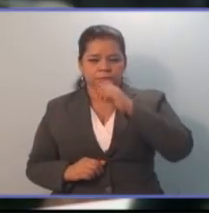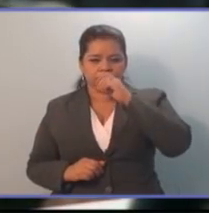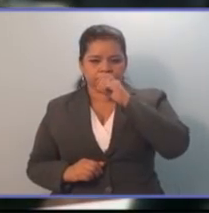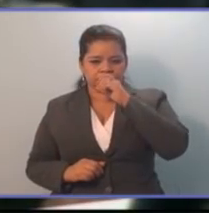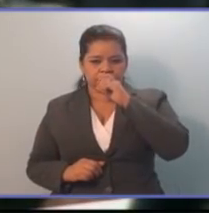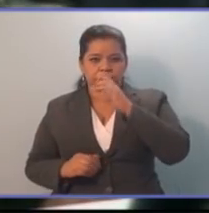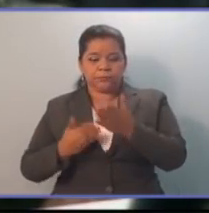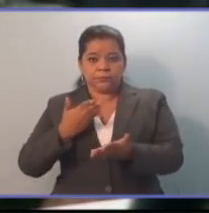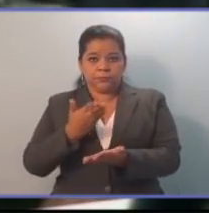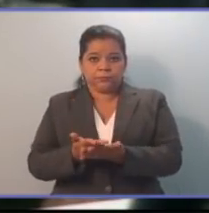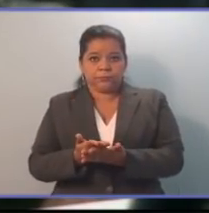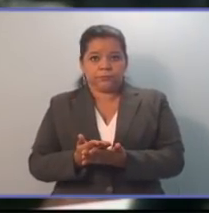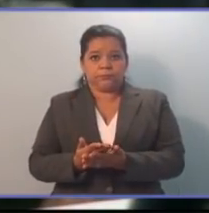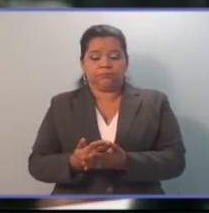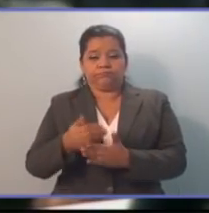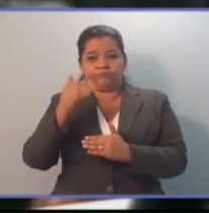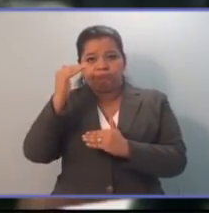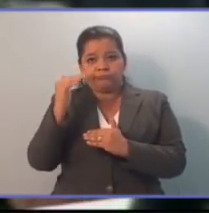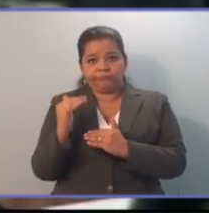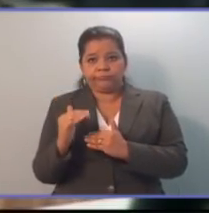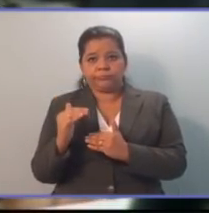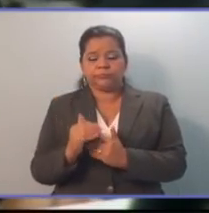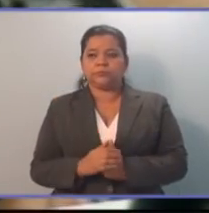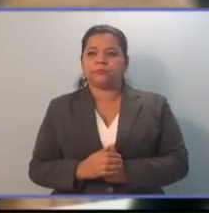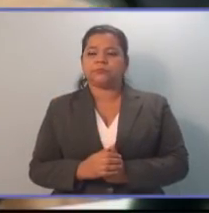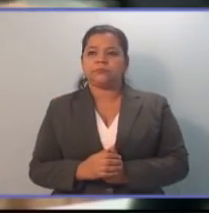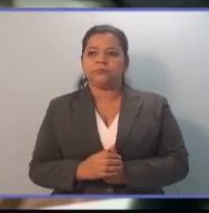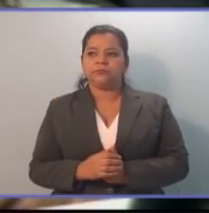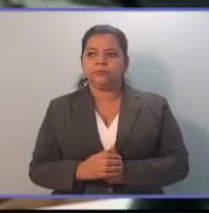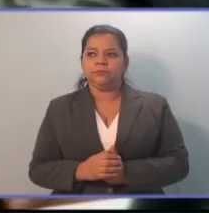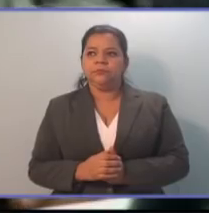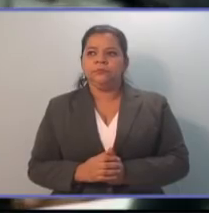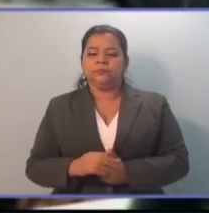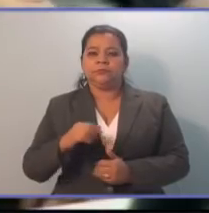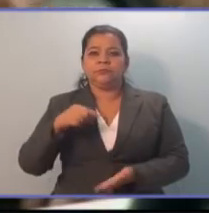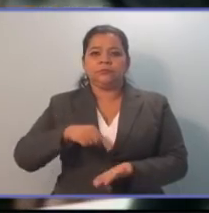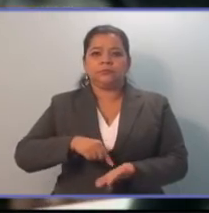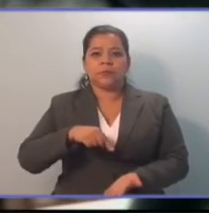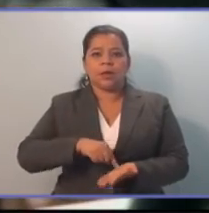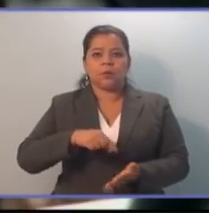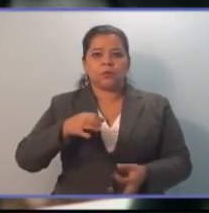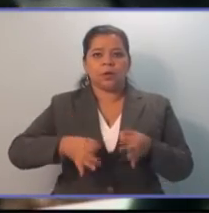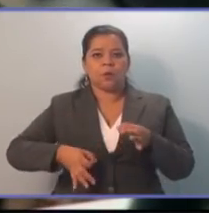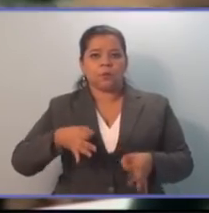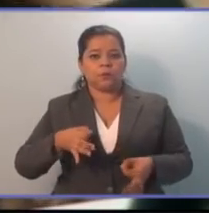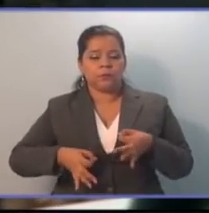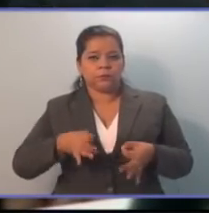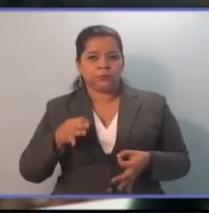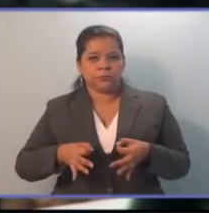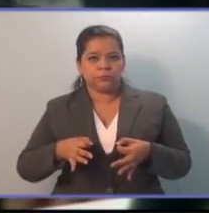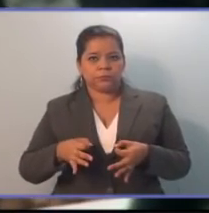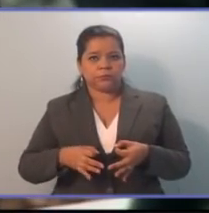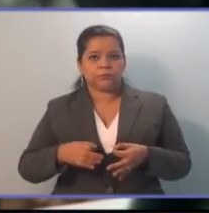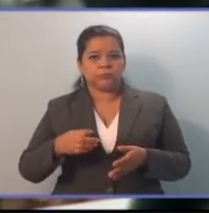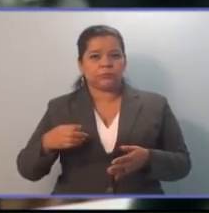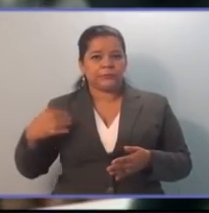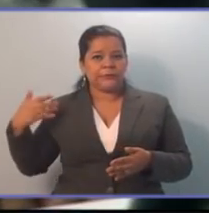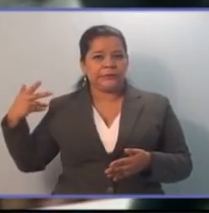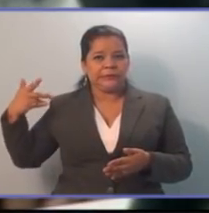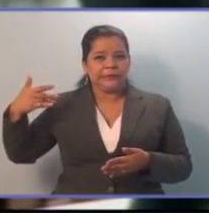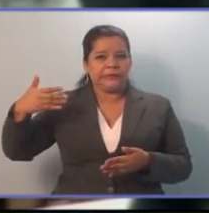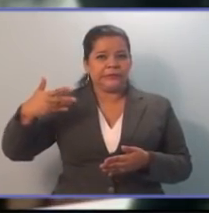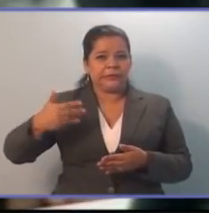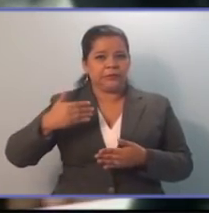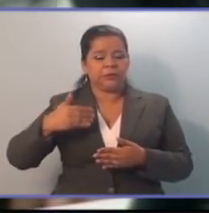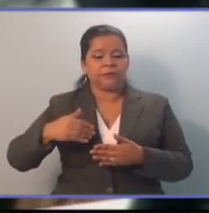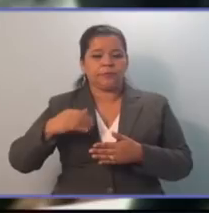propone una disminución de la mora judicial acumulada en los